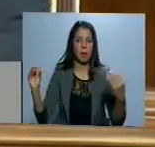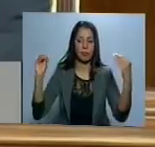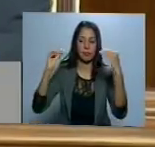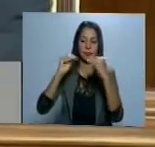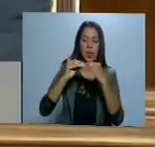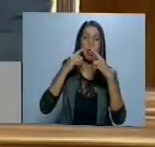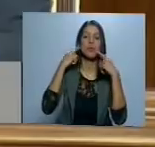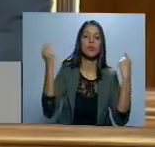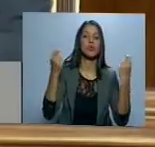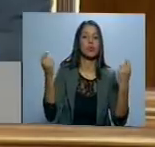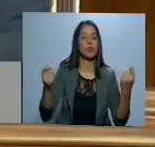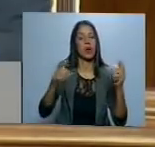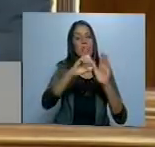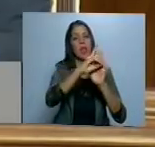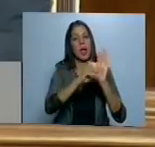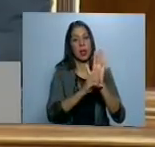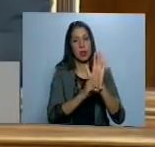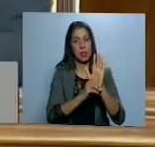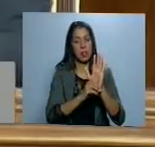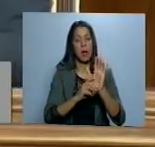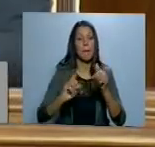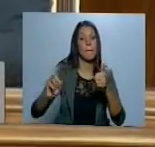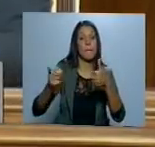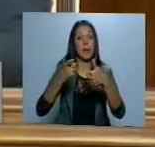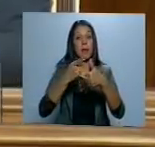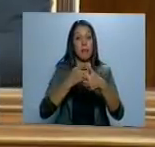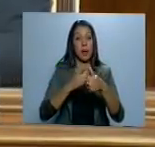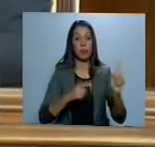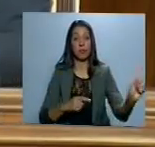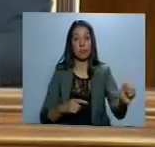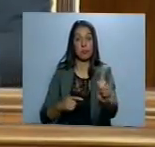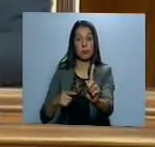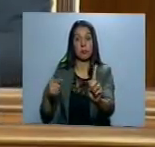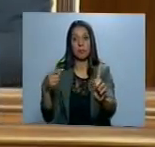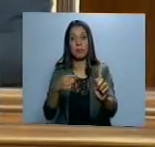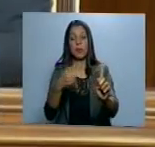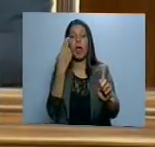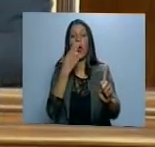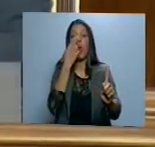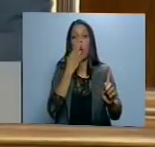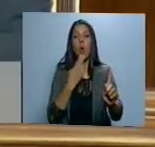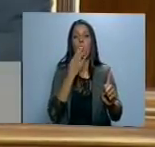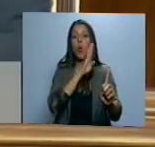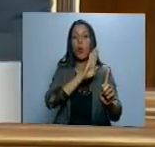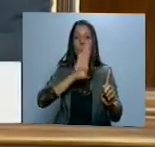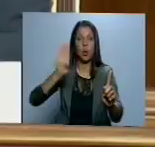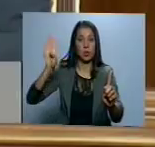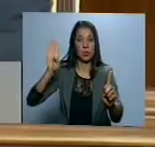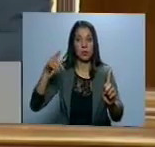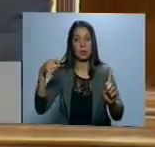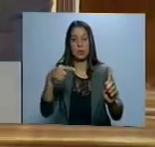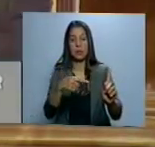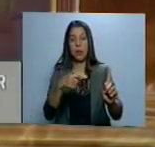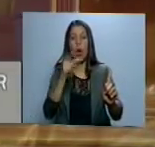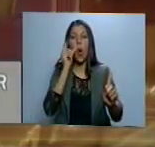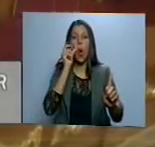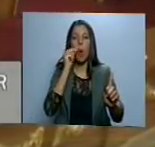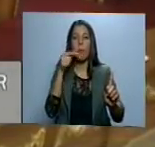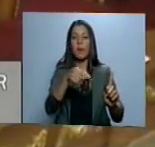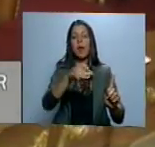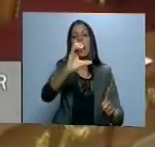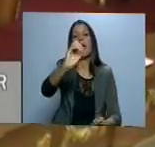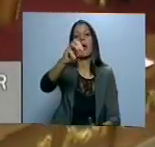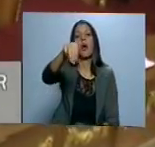Decreta, primero, se declara juramentado ante esta Asamblea Nacional Constituyente al ciudadano Omar